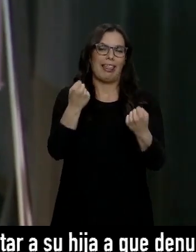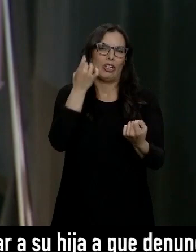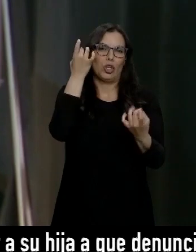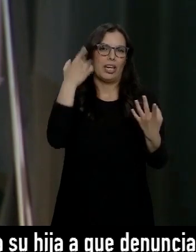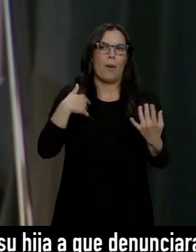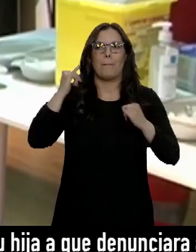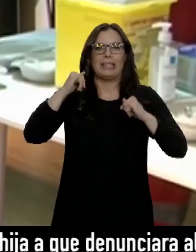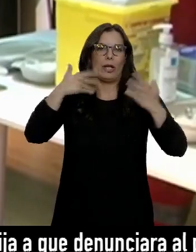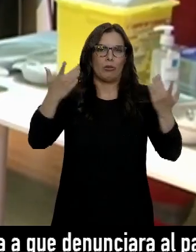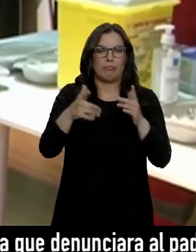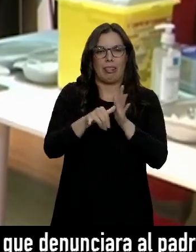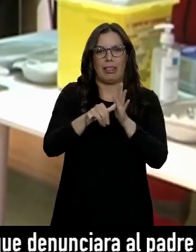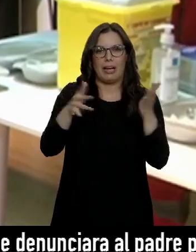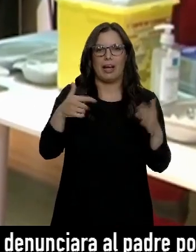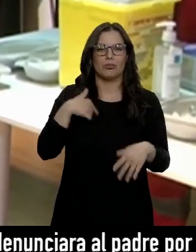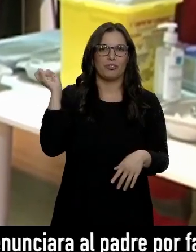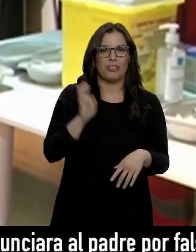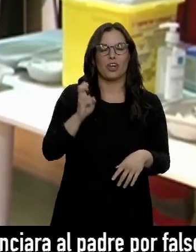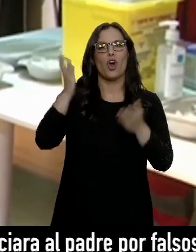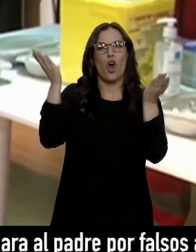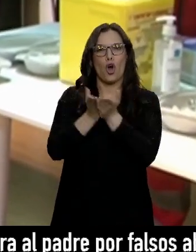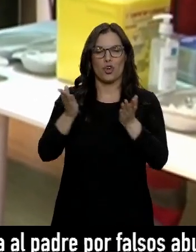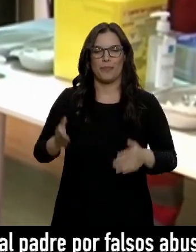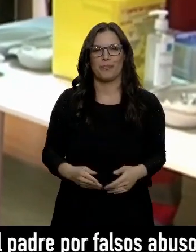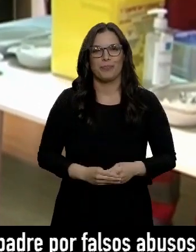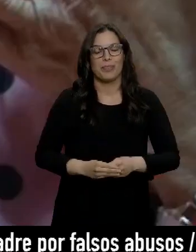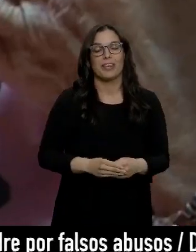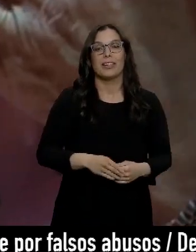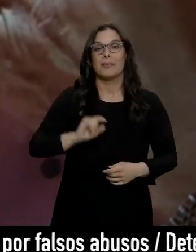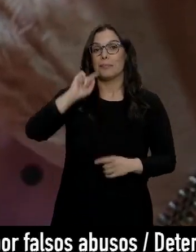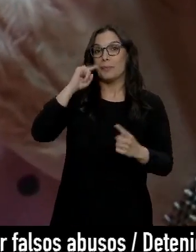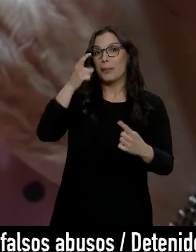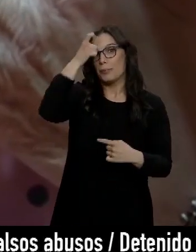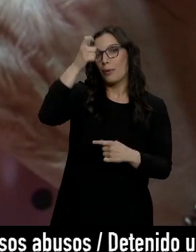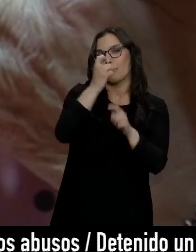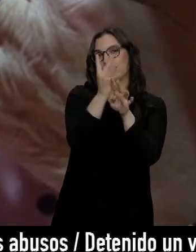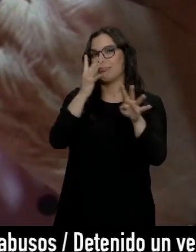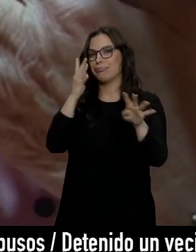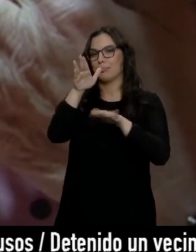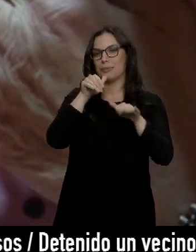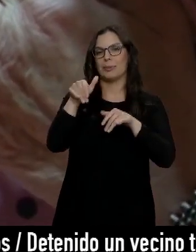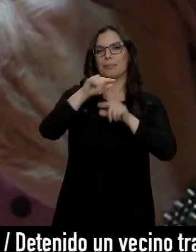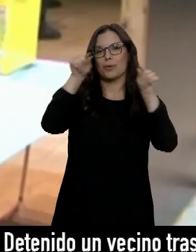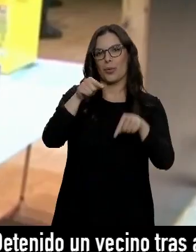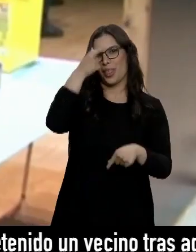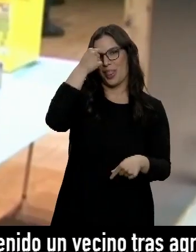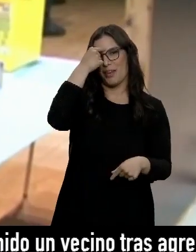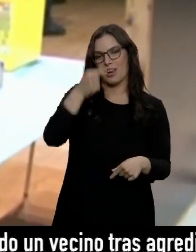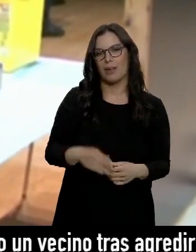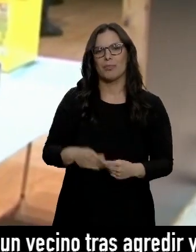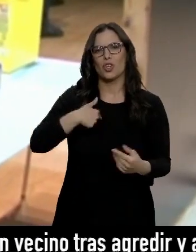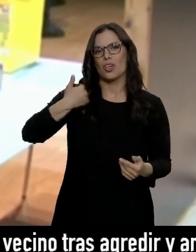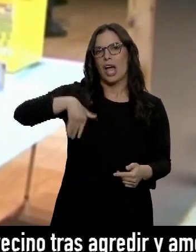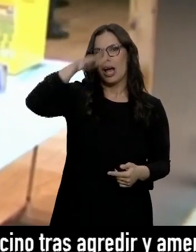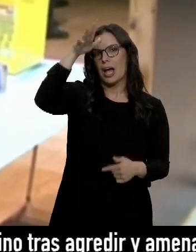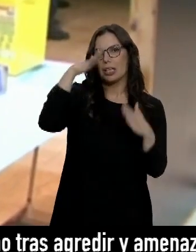un paseo total. De hoy yo vengo. Primera jornada de vacunación masiva en el mundo rural de la provincia de Ávila. Yo ya estaba harta de